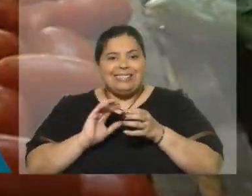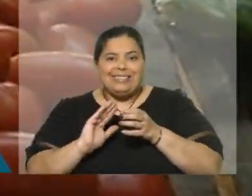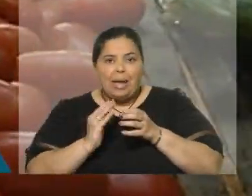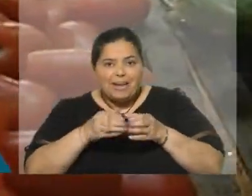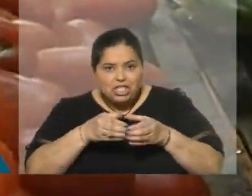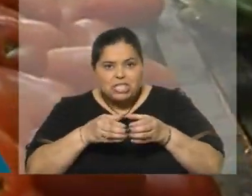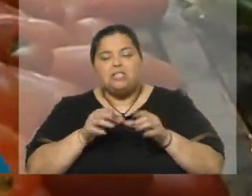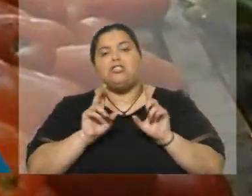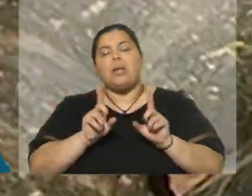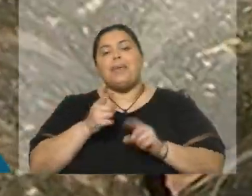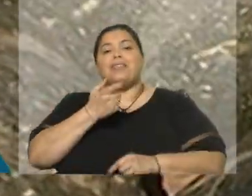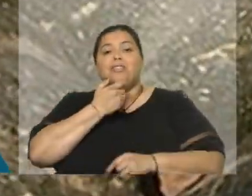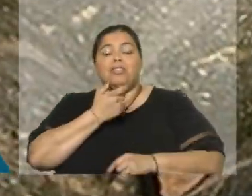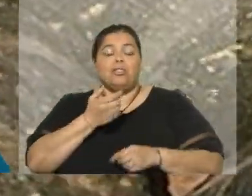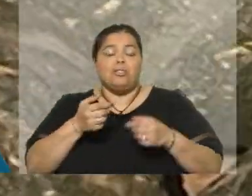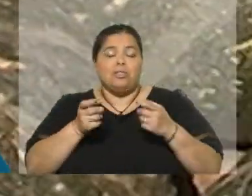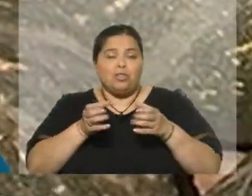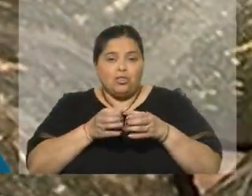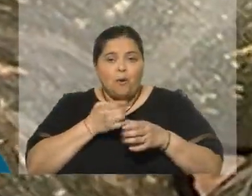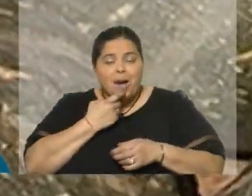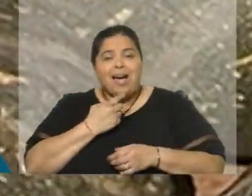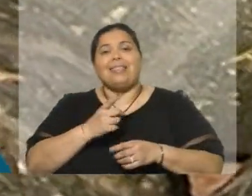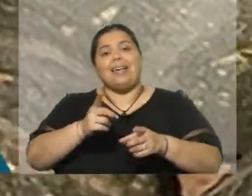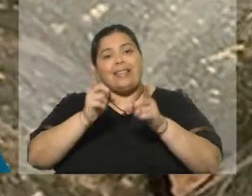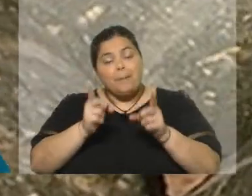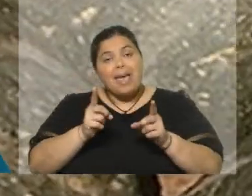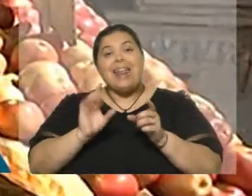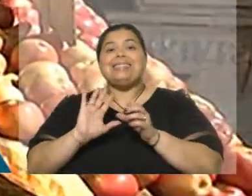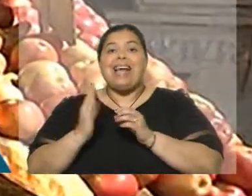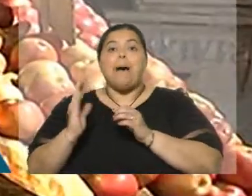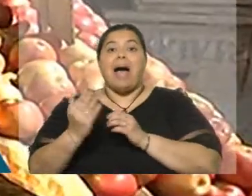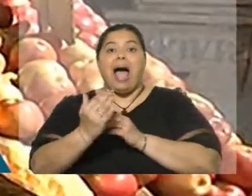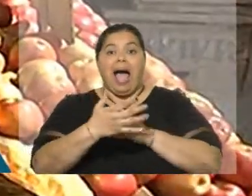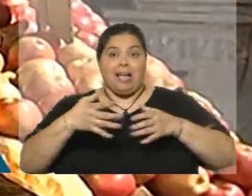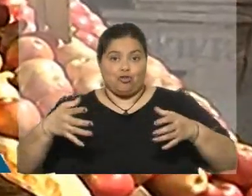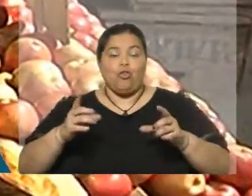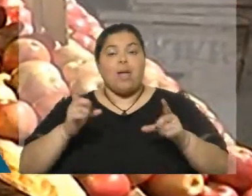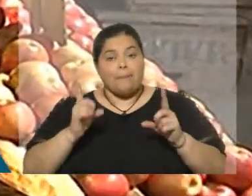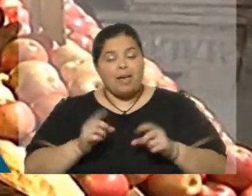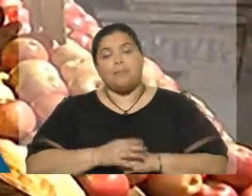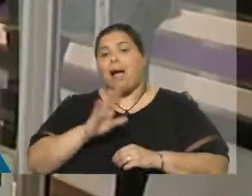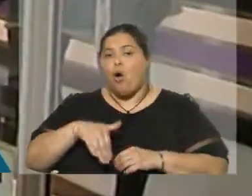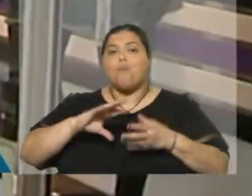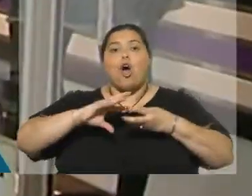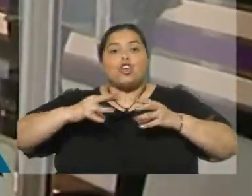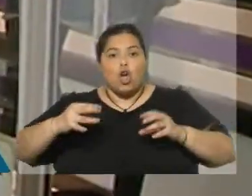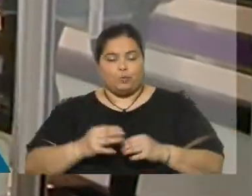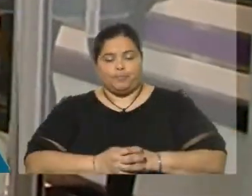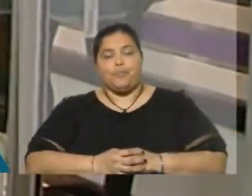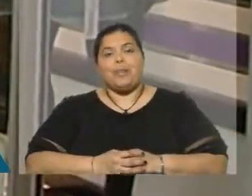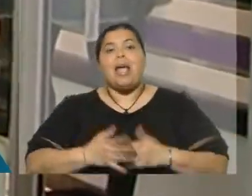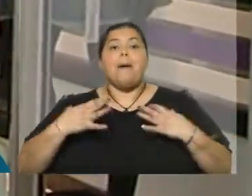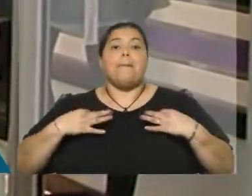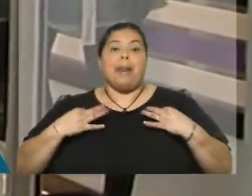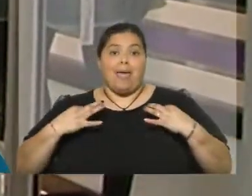se registraron aumentos en el precio del zapallo de 29 con 4%, y en el morrón de 23%. los precios de prendas